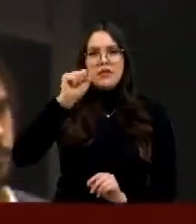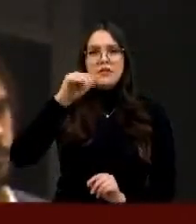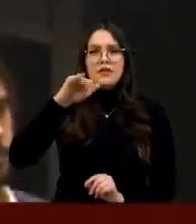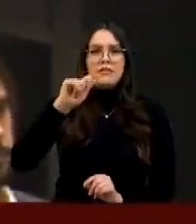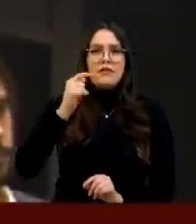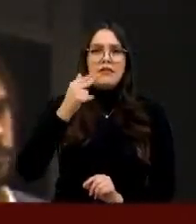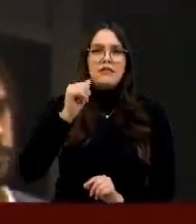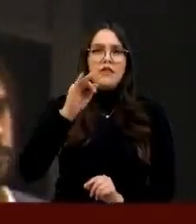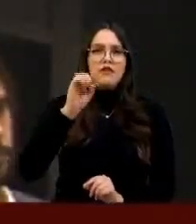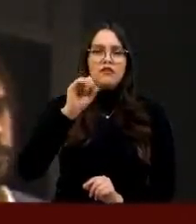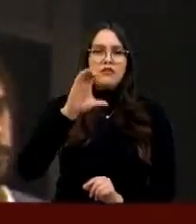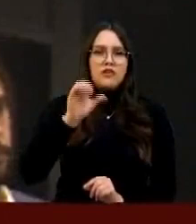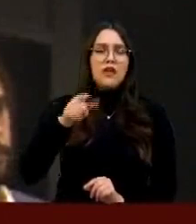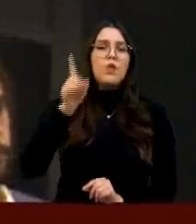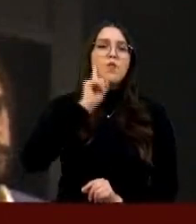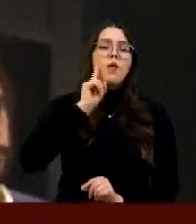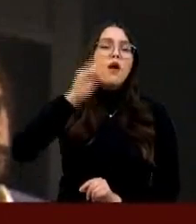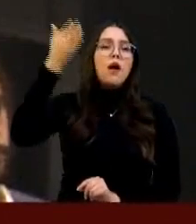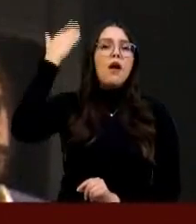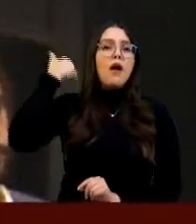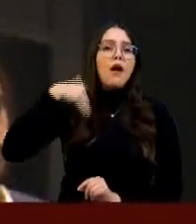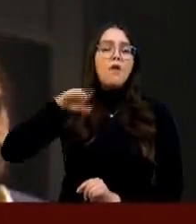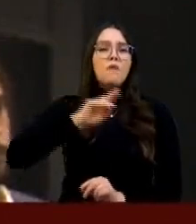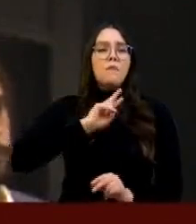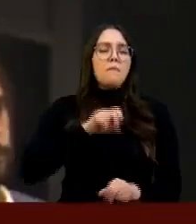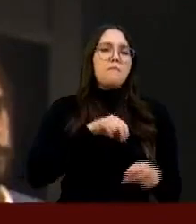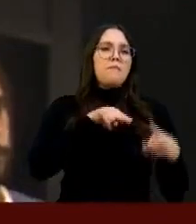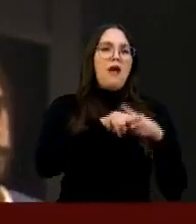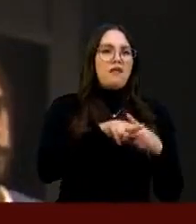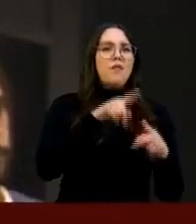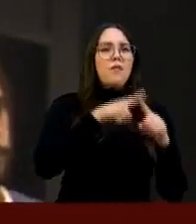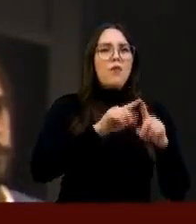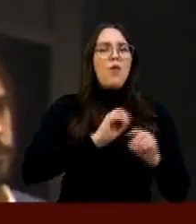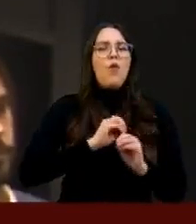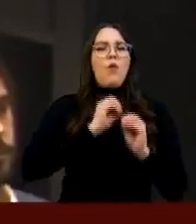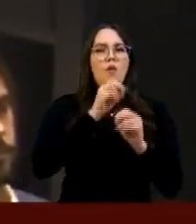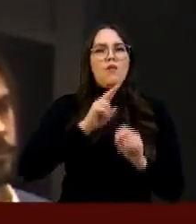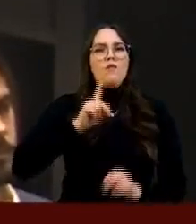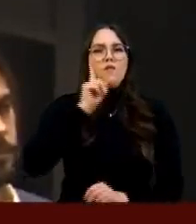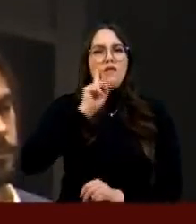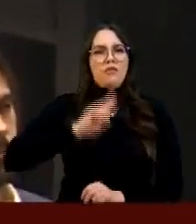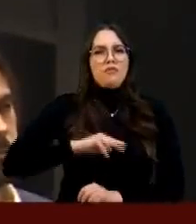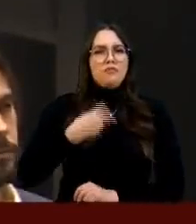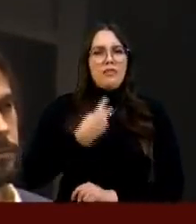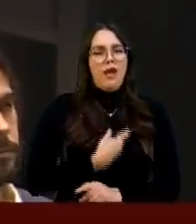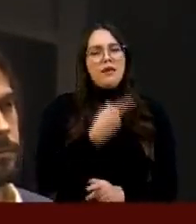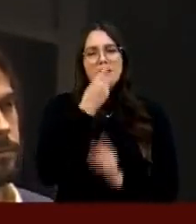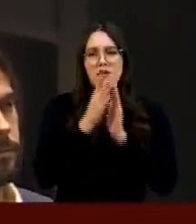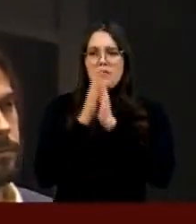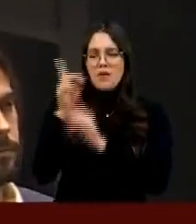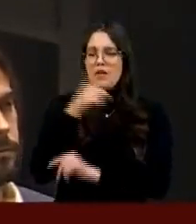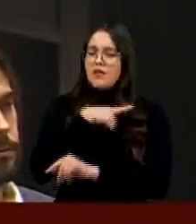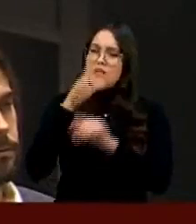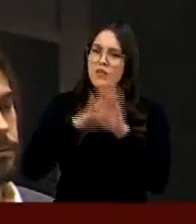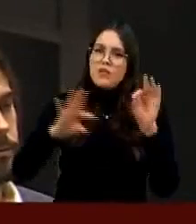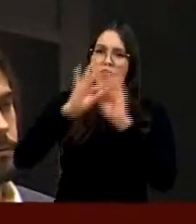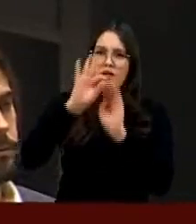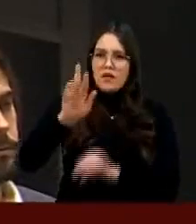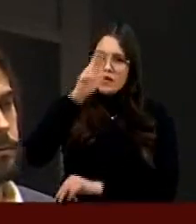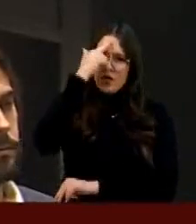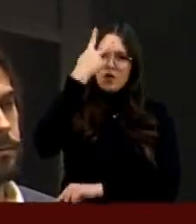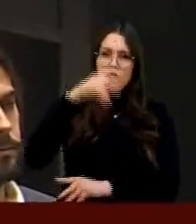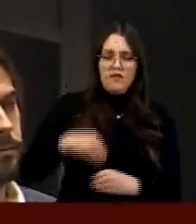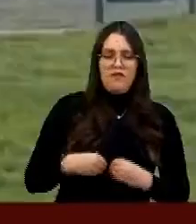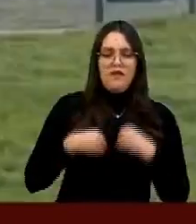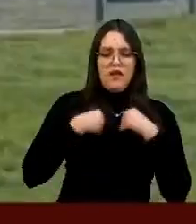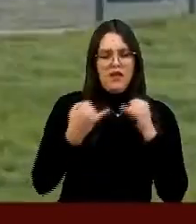trans, quien fuera asesinada el pasado 14 de enero en la capital del país. La diputada pidió honrar su legado y proteger a este sector